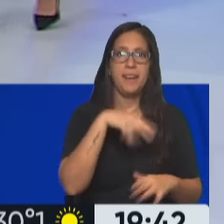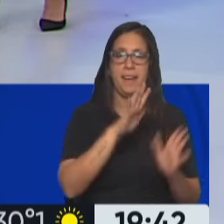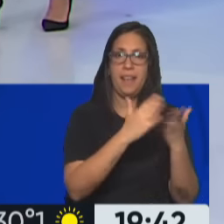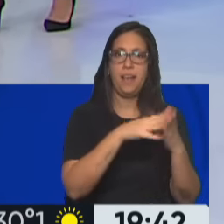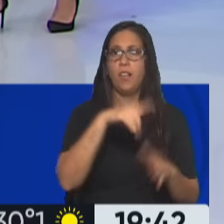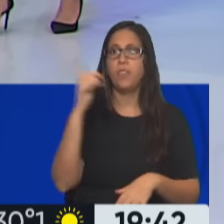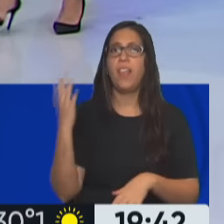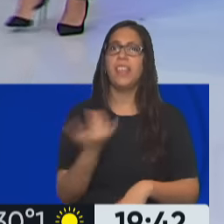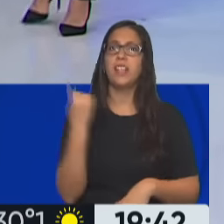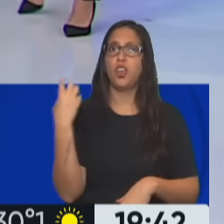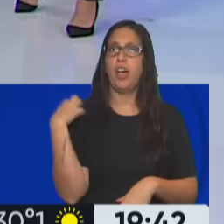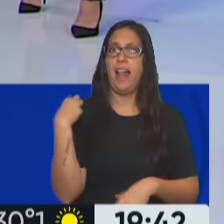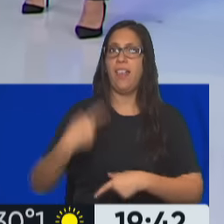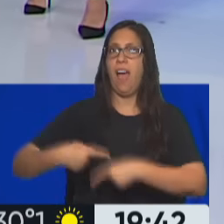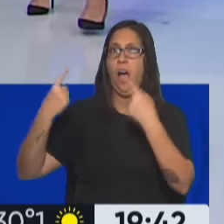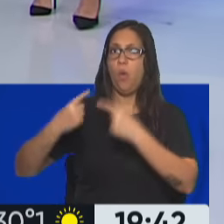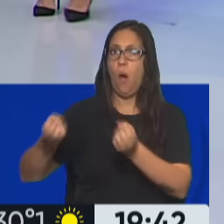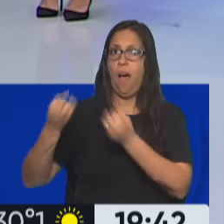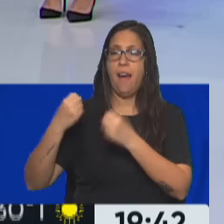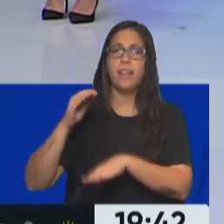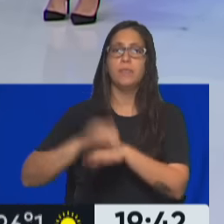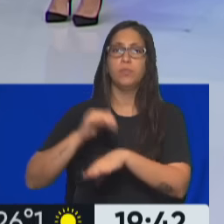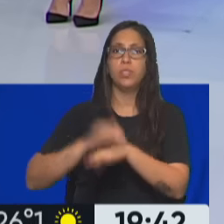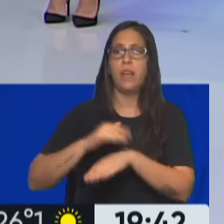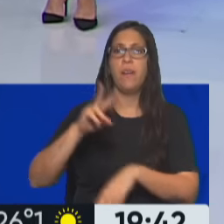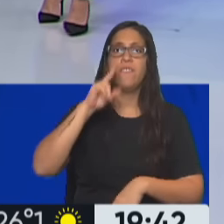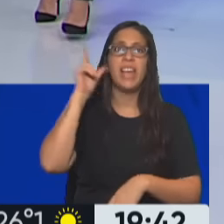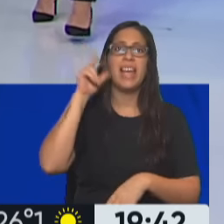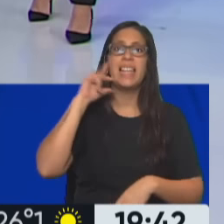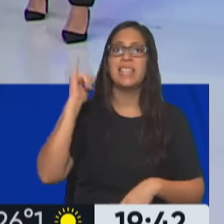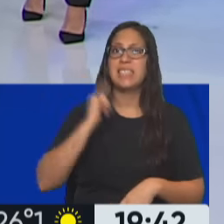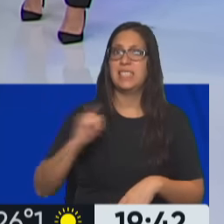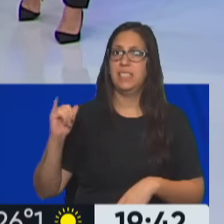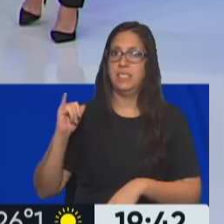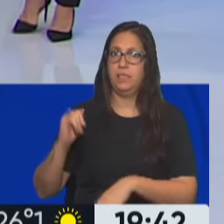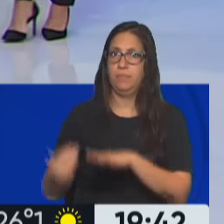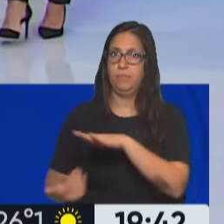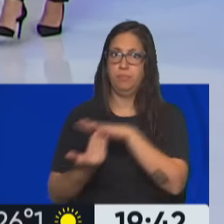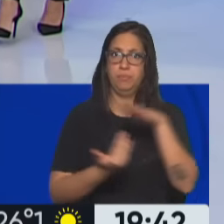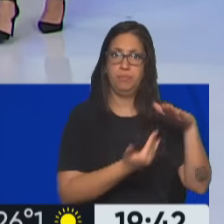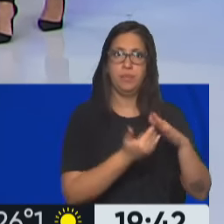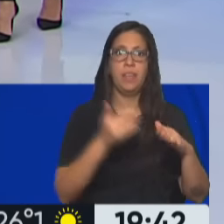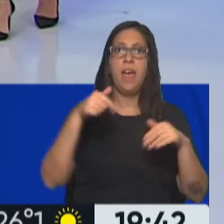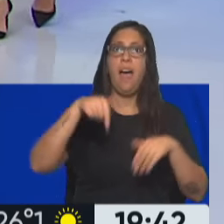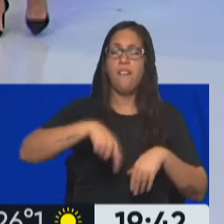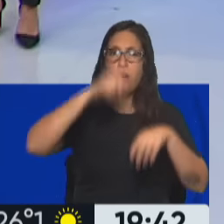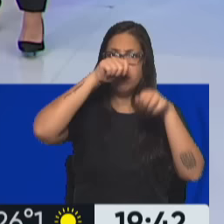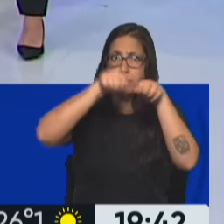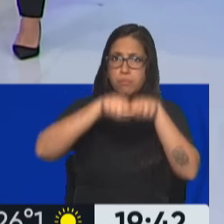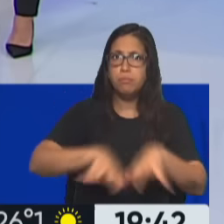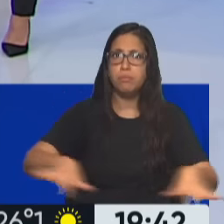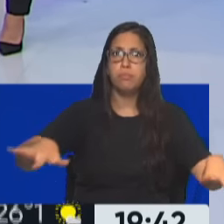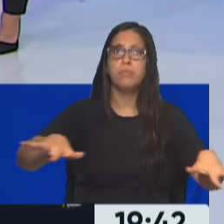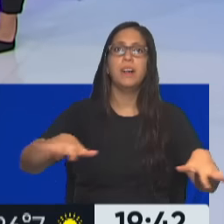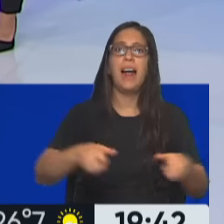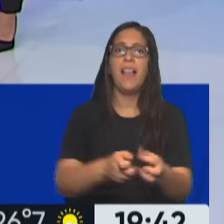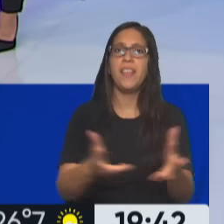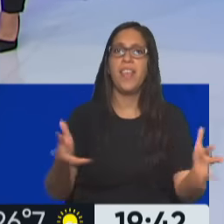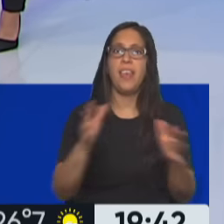General de Aduanas, que va a estar a cargo de Andrés Vélez. Por su parte, los niveles inferiores del organismo se van a reducir en